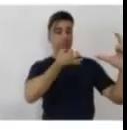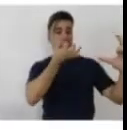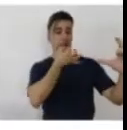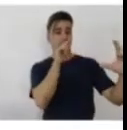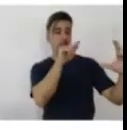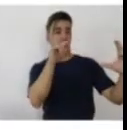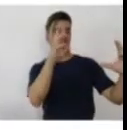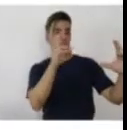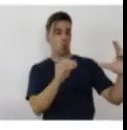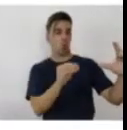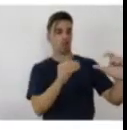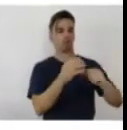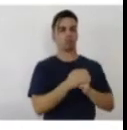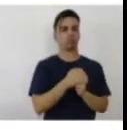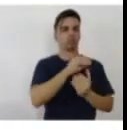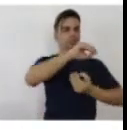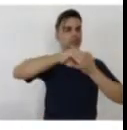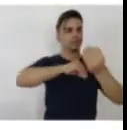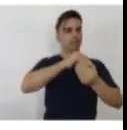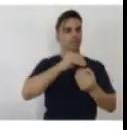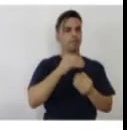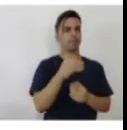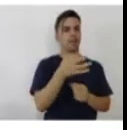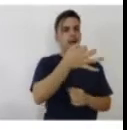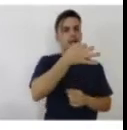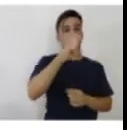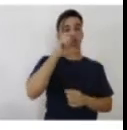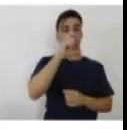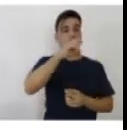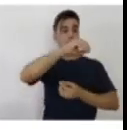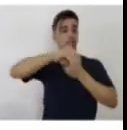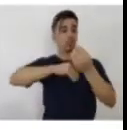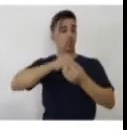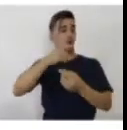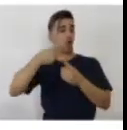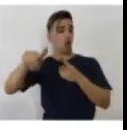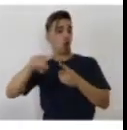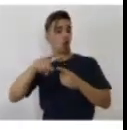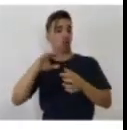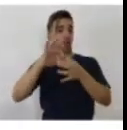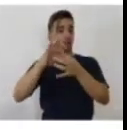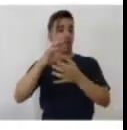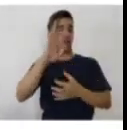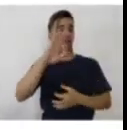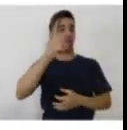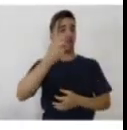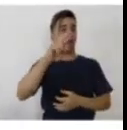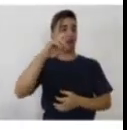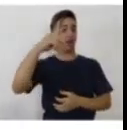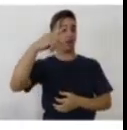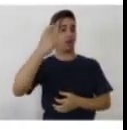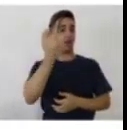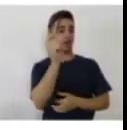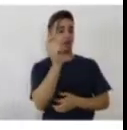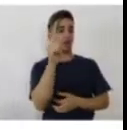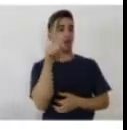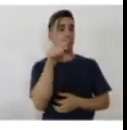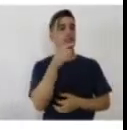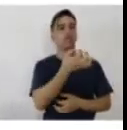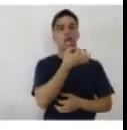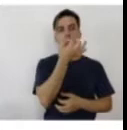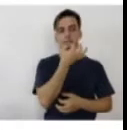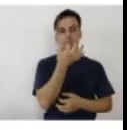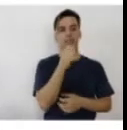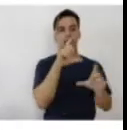supuesto, aquí ustedes están viendo que pudiéramos estar multiplicando toda la expresión por el recíproco